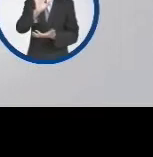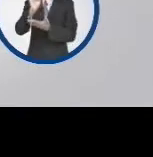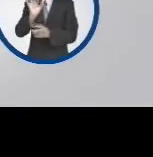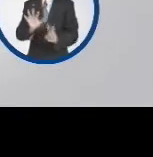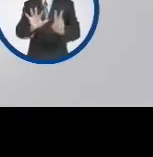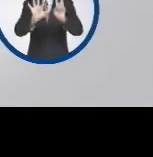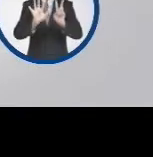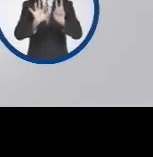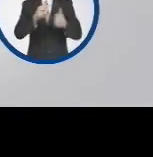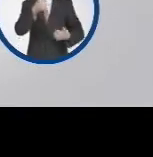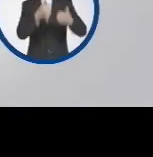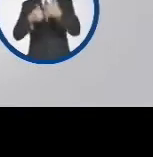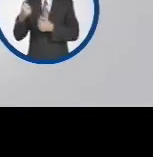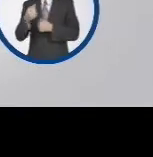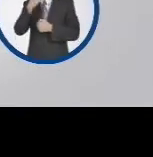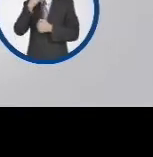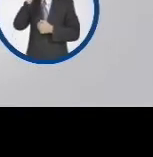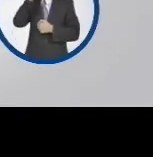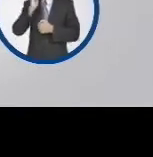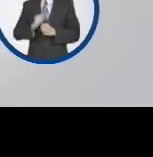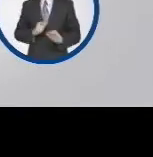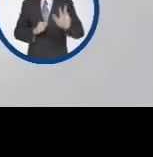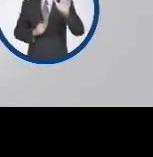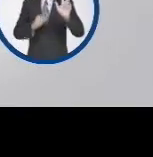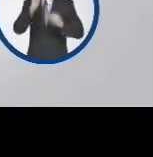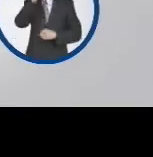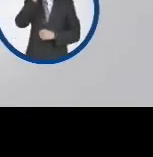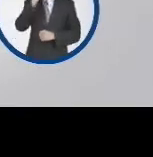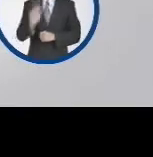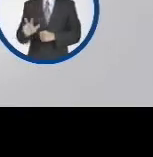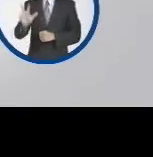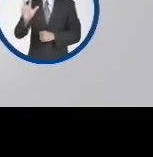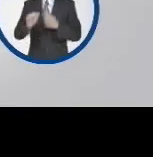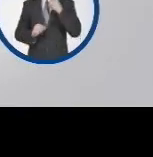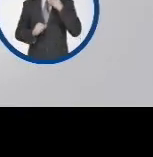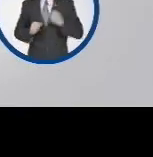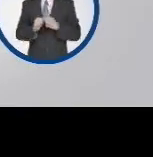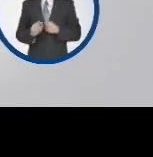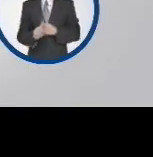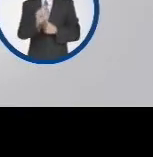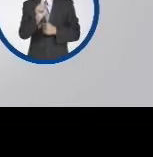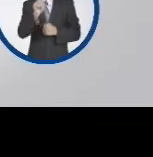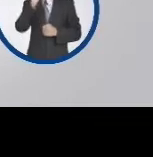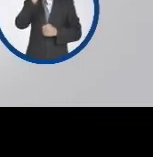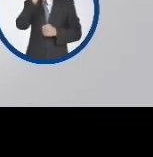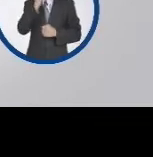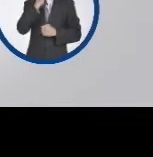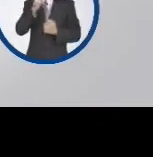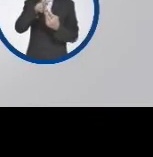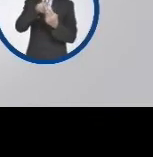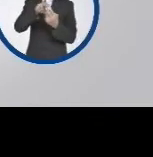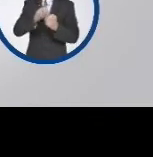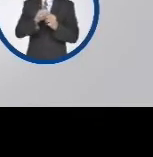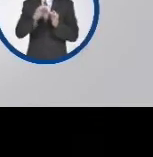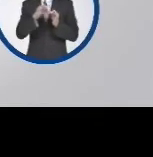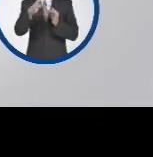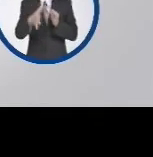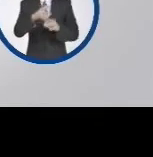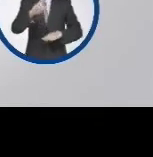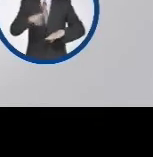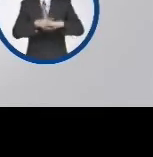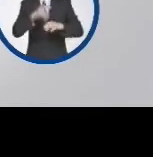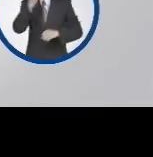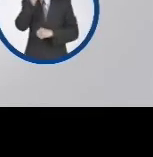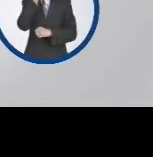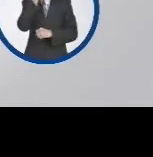Elegiremos hasta 7 candidatas y candidatos, 3 de la lista de mujeres, 3 de la lista de hombres y una mujer o un hombre de la lista de